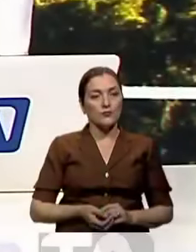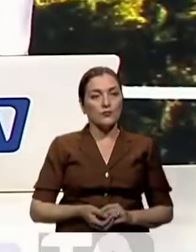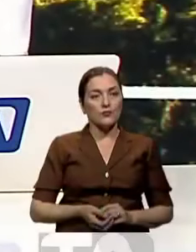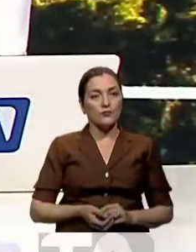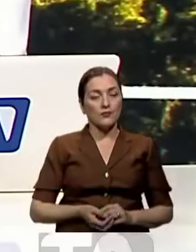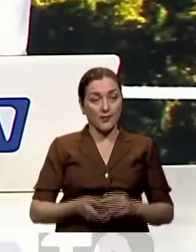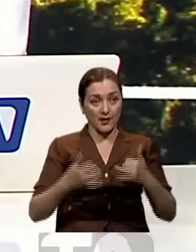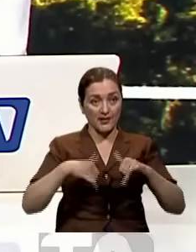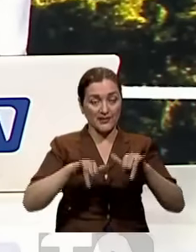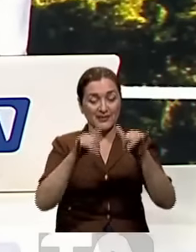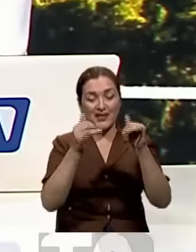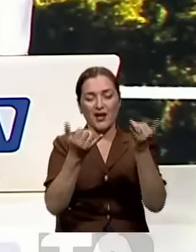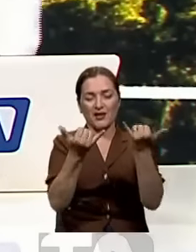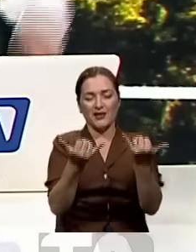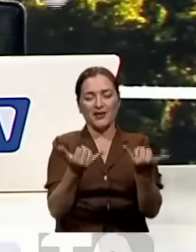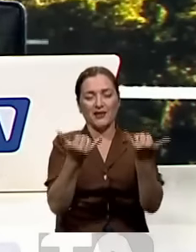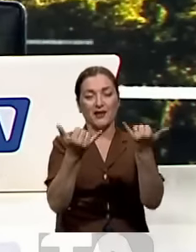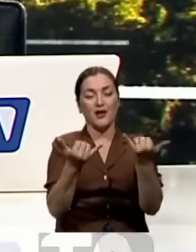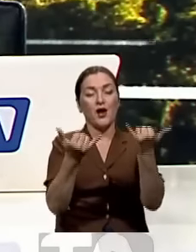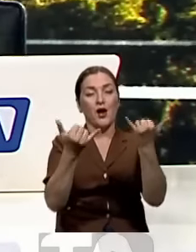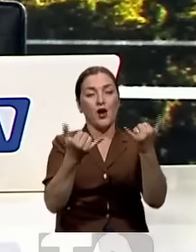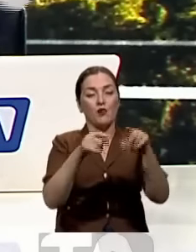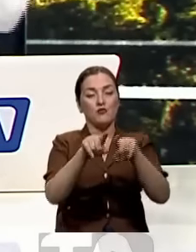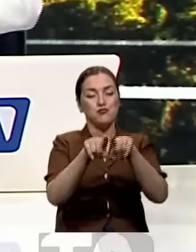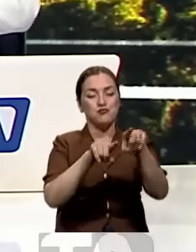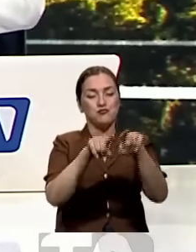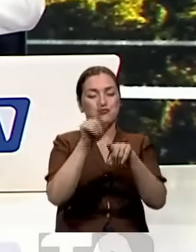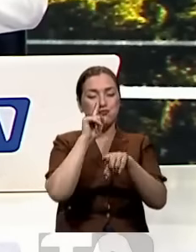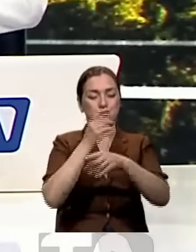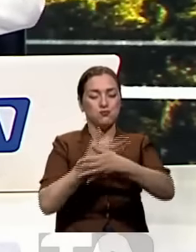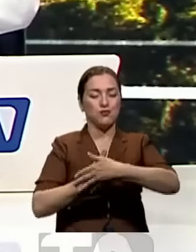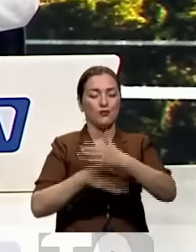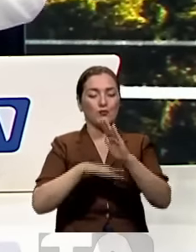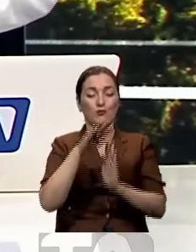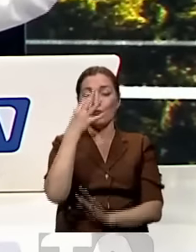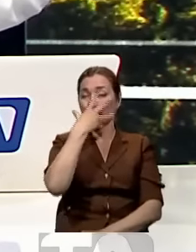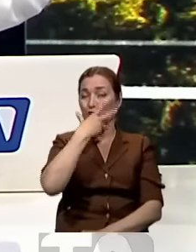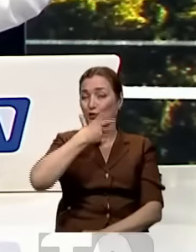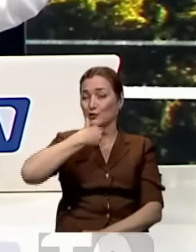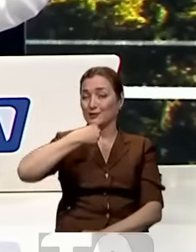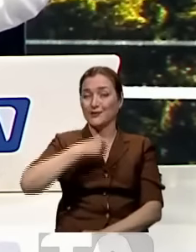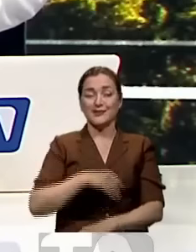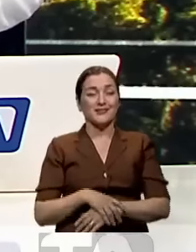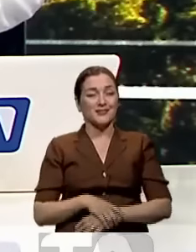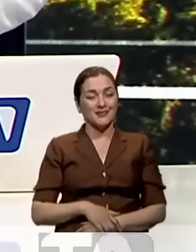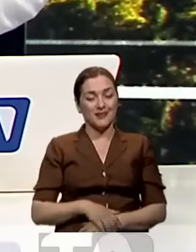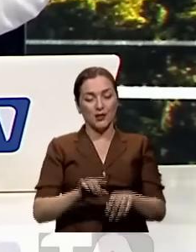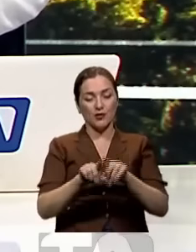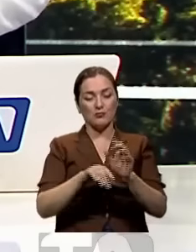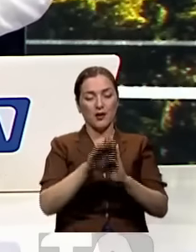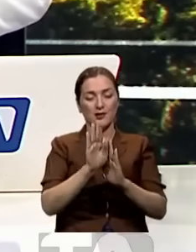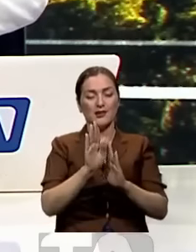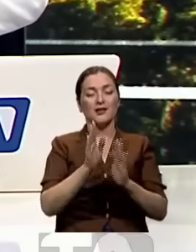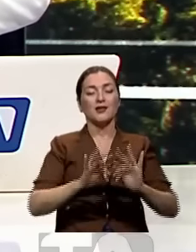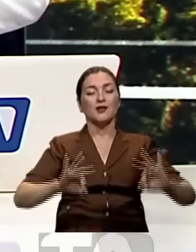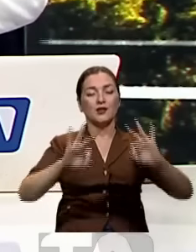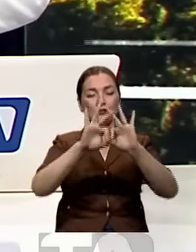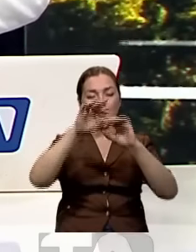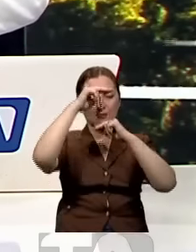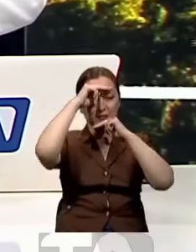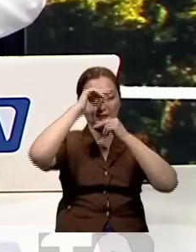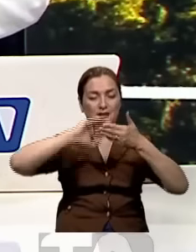Y sí, hoy es la gran final de la guagua más linda, este concurso tan importante para el noticiero de la comunidad